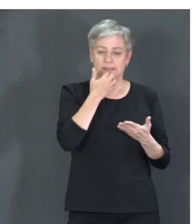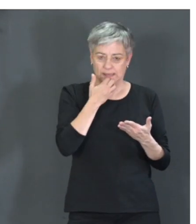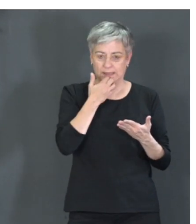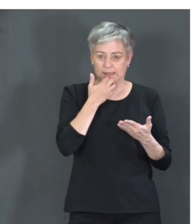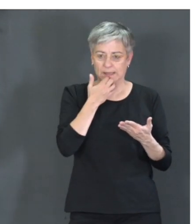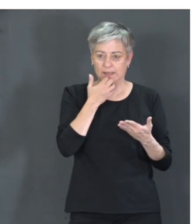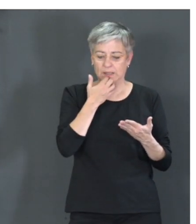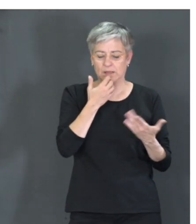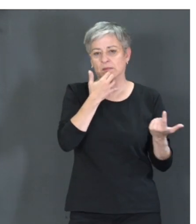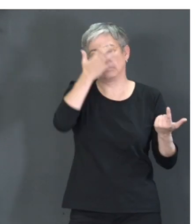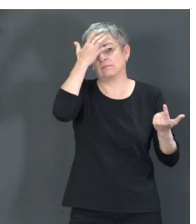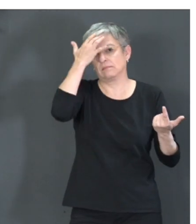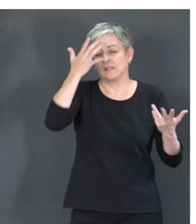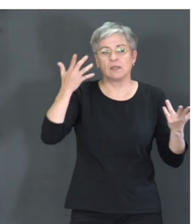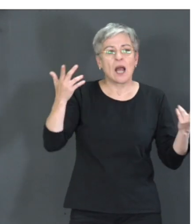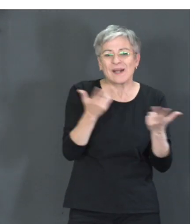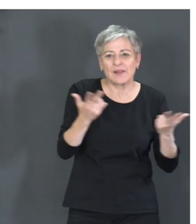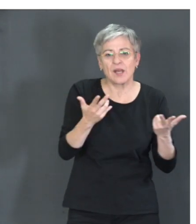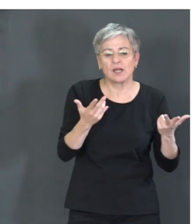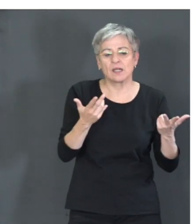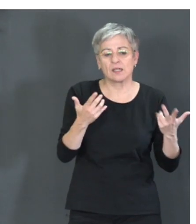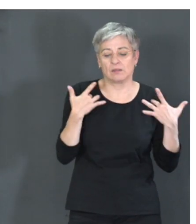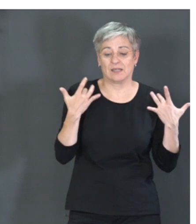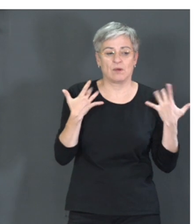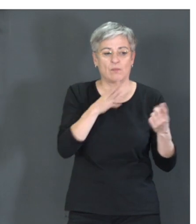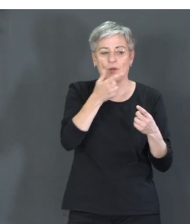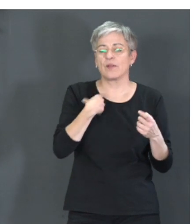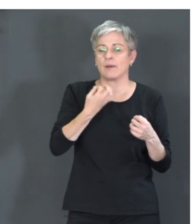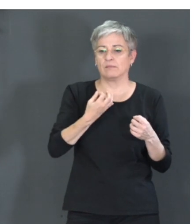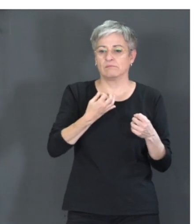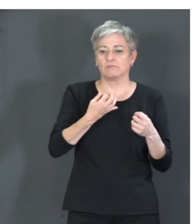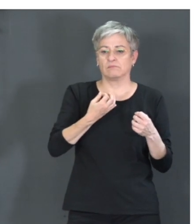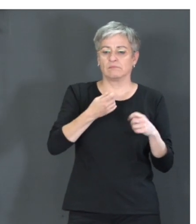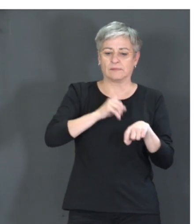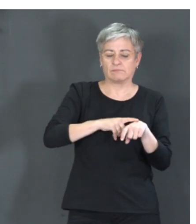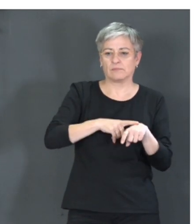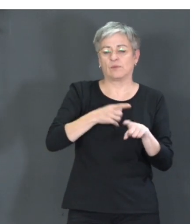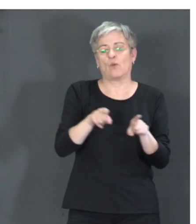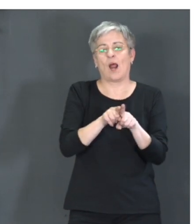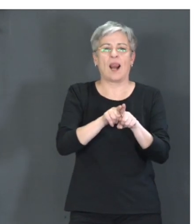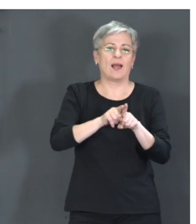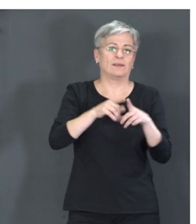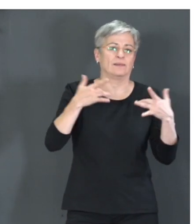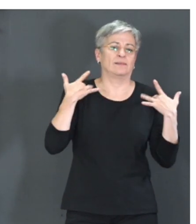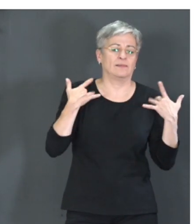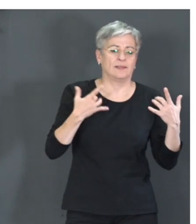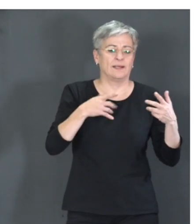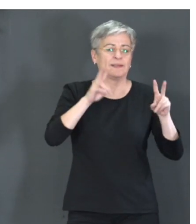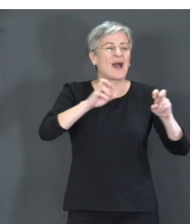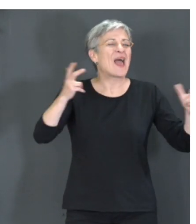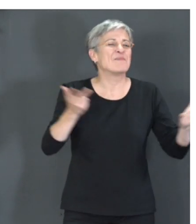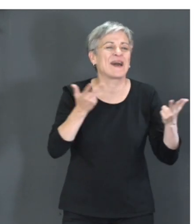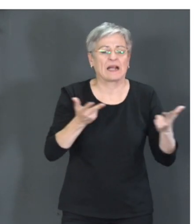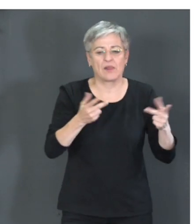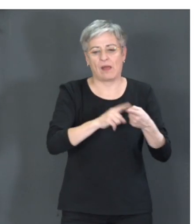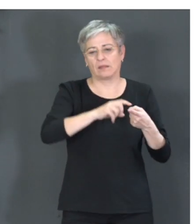los simulacros de emergencia, como los tienes que hacer periódicamente, vas variando, ¿no? Pues el tipo de emergencia que